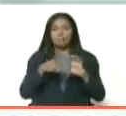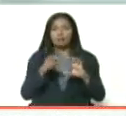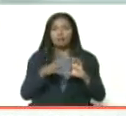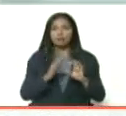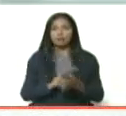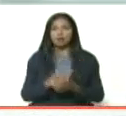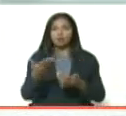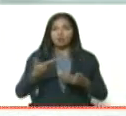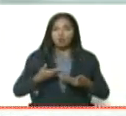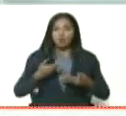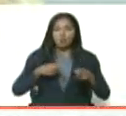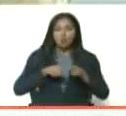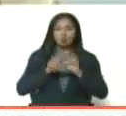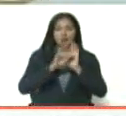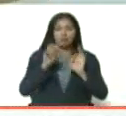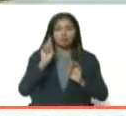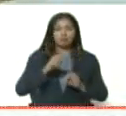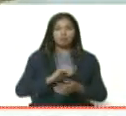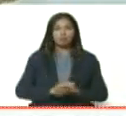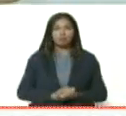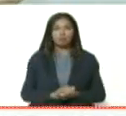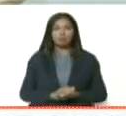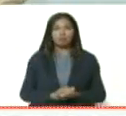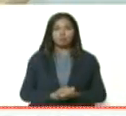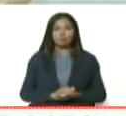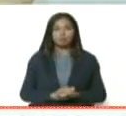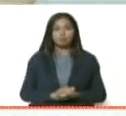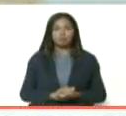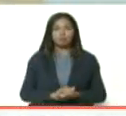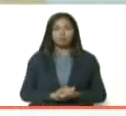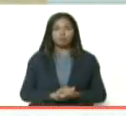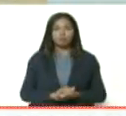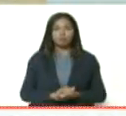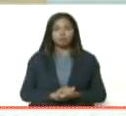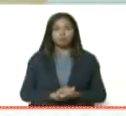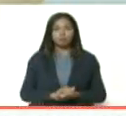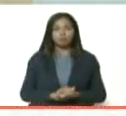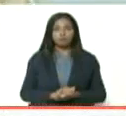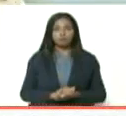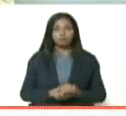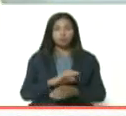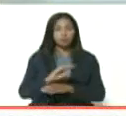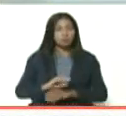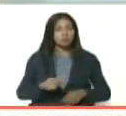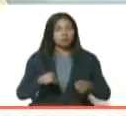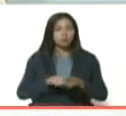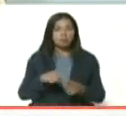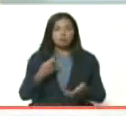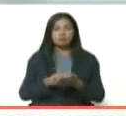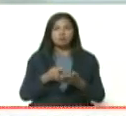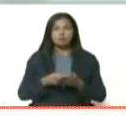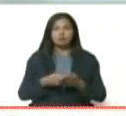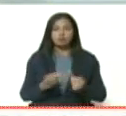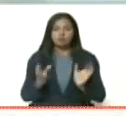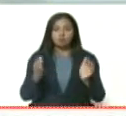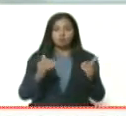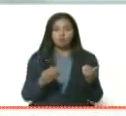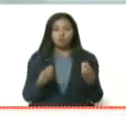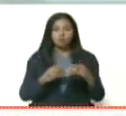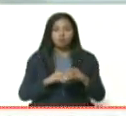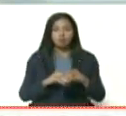lo que le llega. Establezco la estrategia de cuidar los ingresos, contratos colectivos, etc.